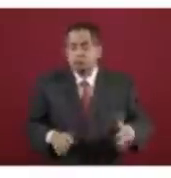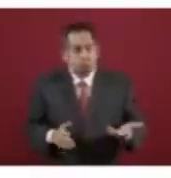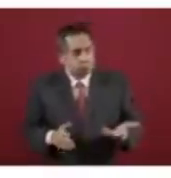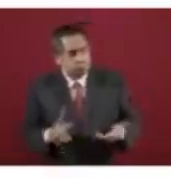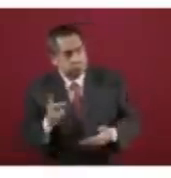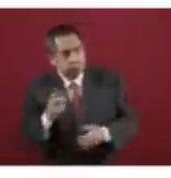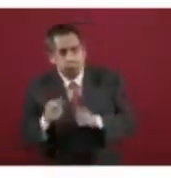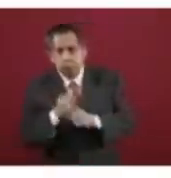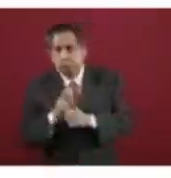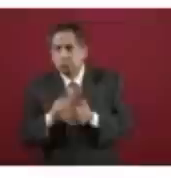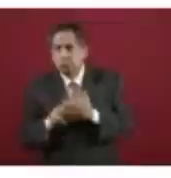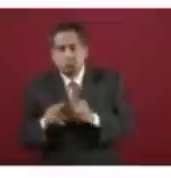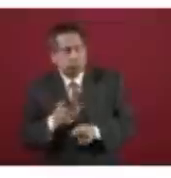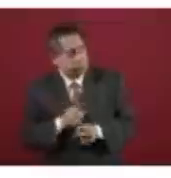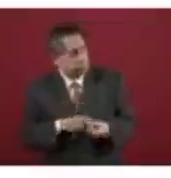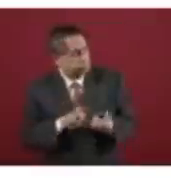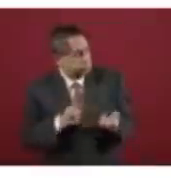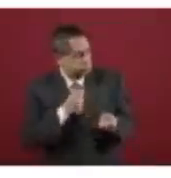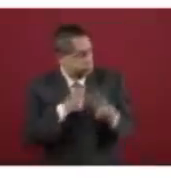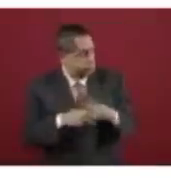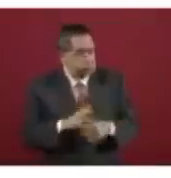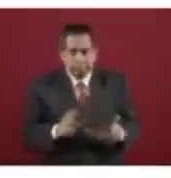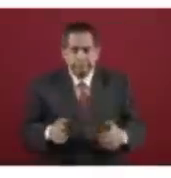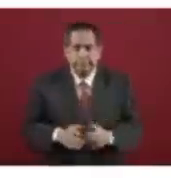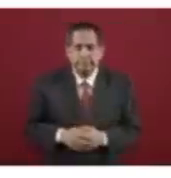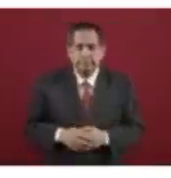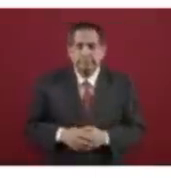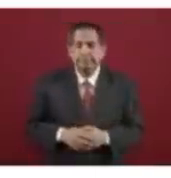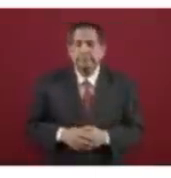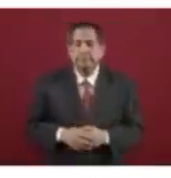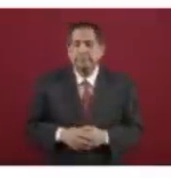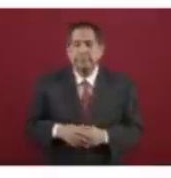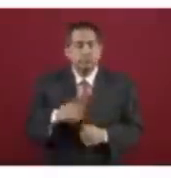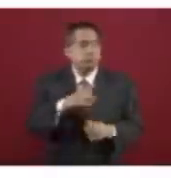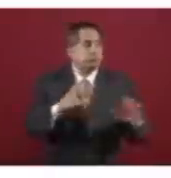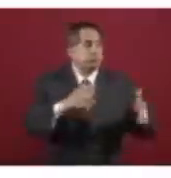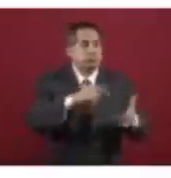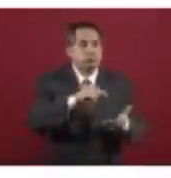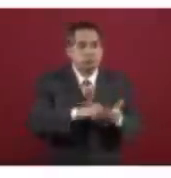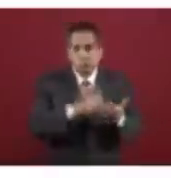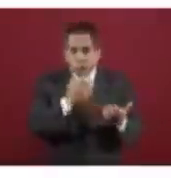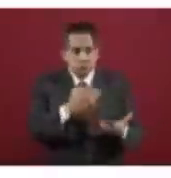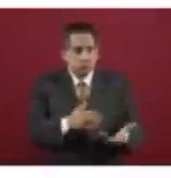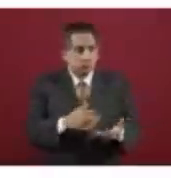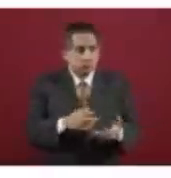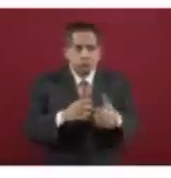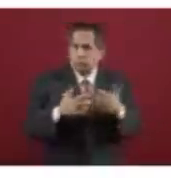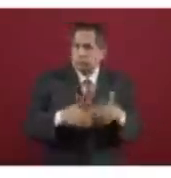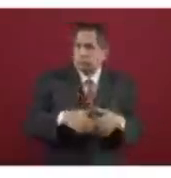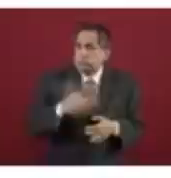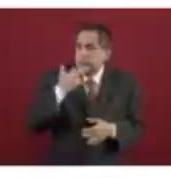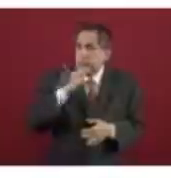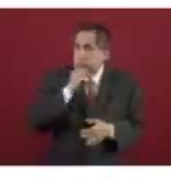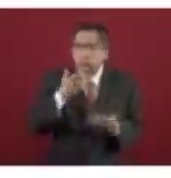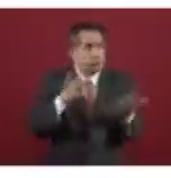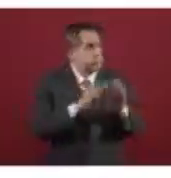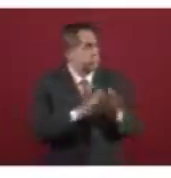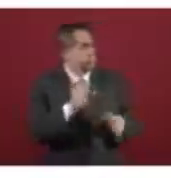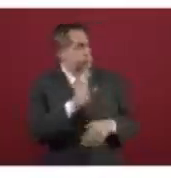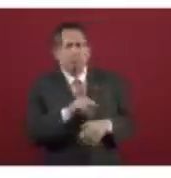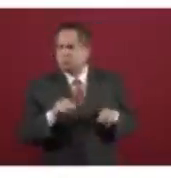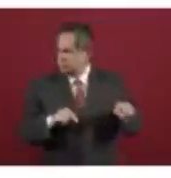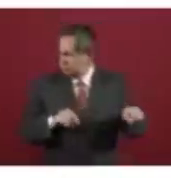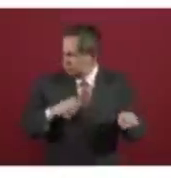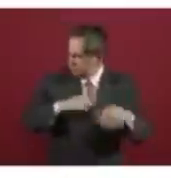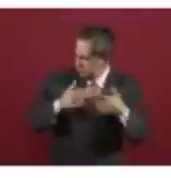del 2018. Estancias sin funcionamiento desde el 2018, cuando se les preguntaba si